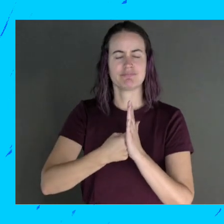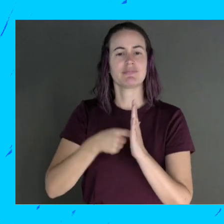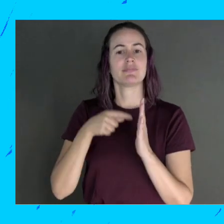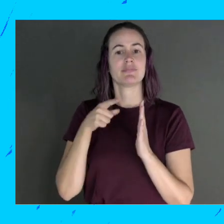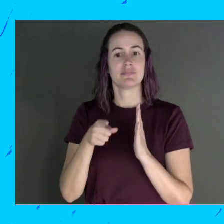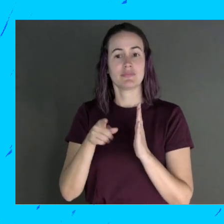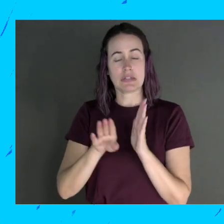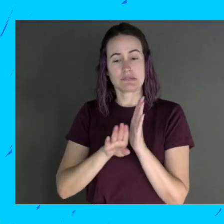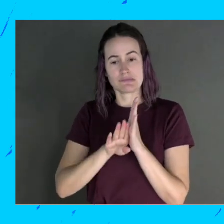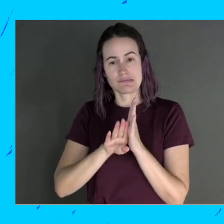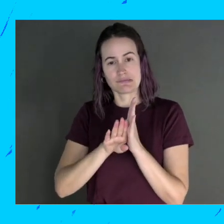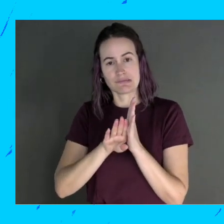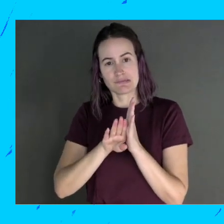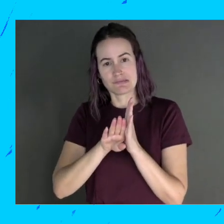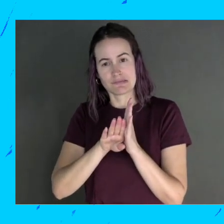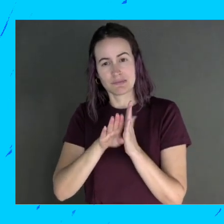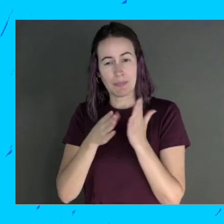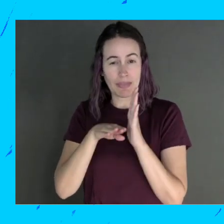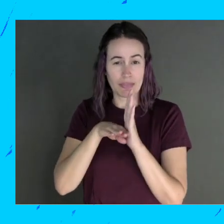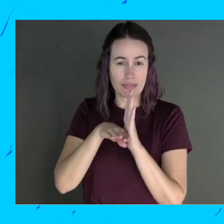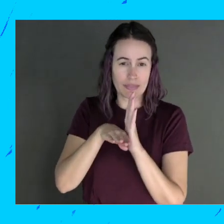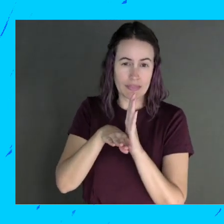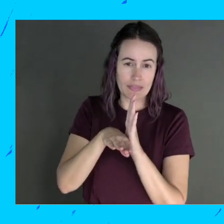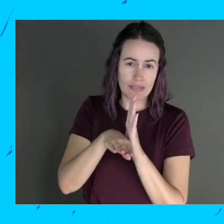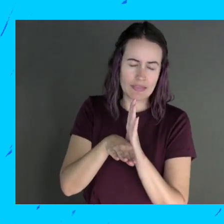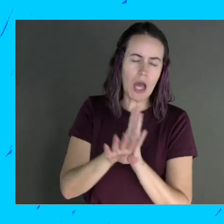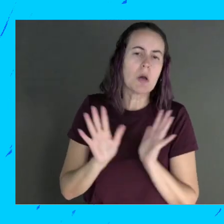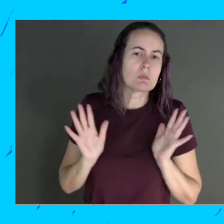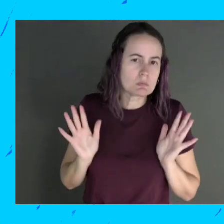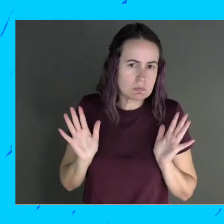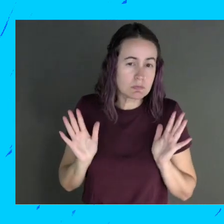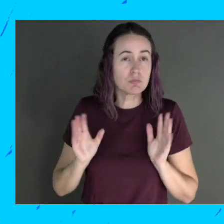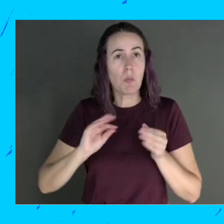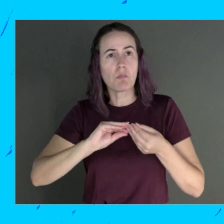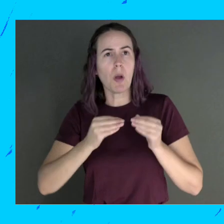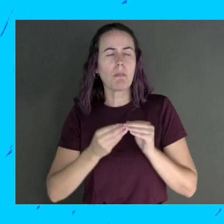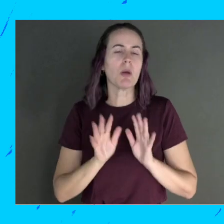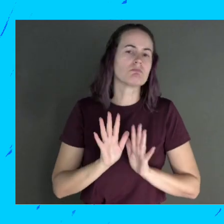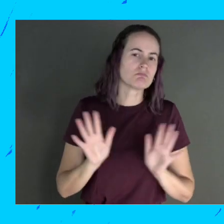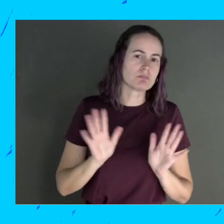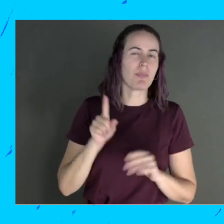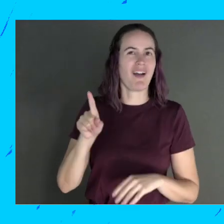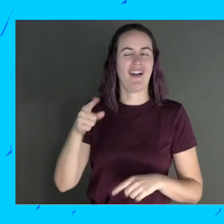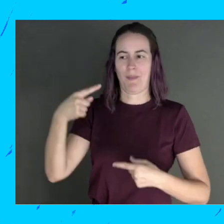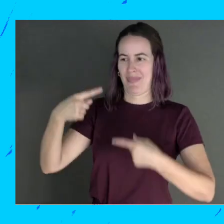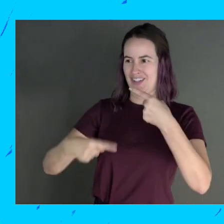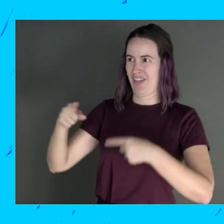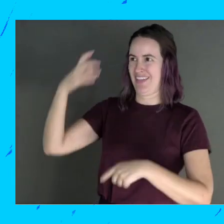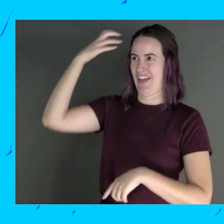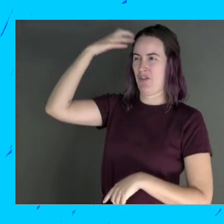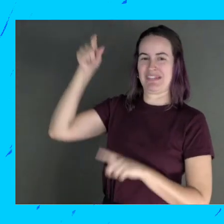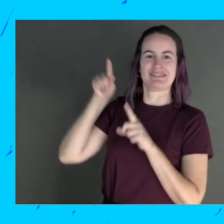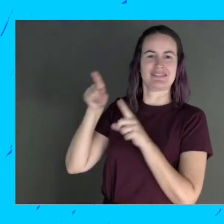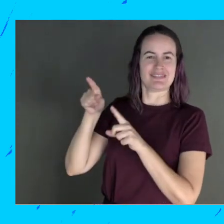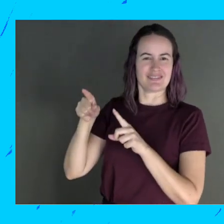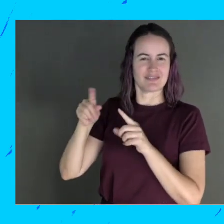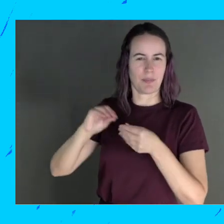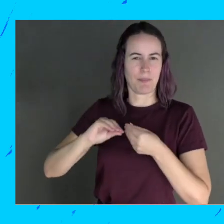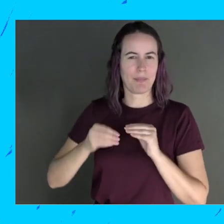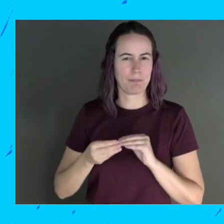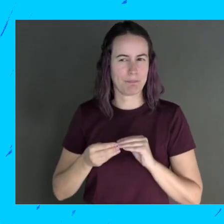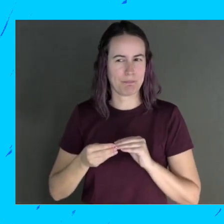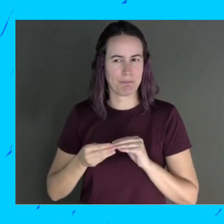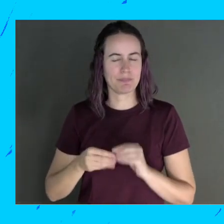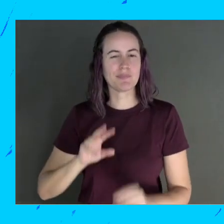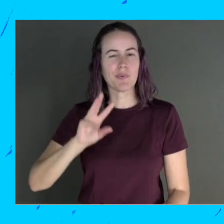general, que la falta de avance no es un problema técnico, es un problema político. Y por eso